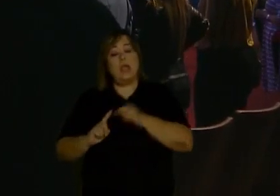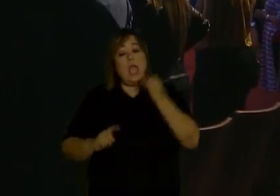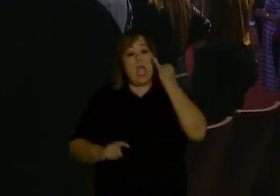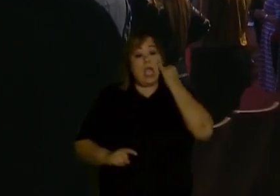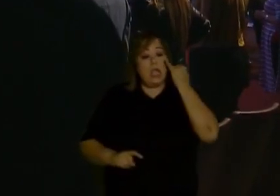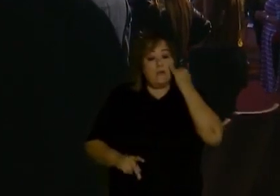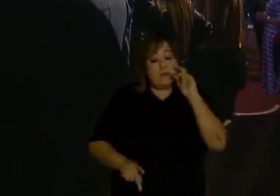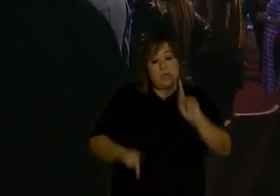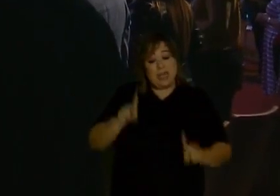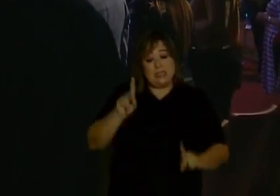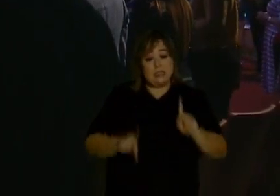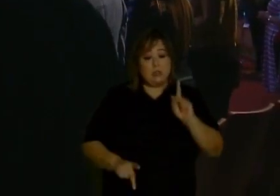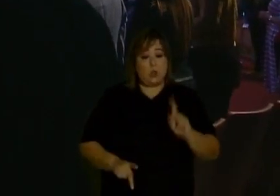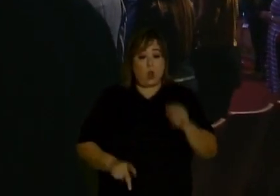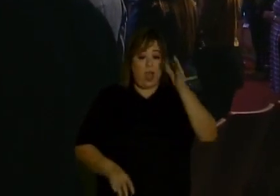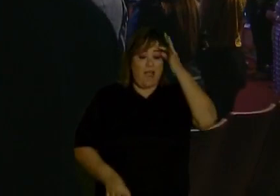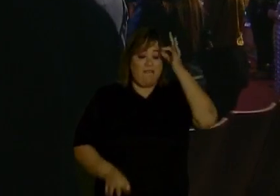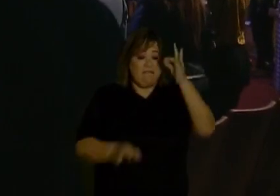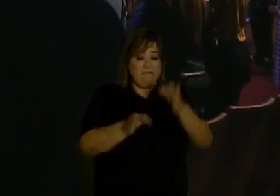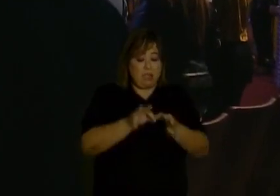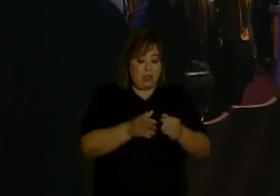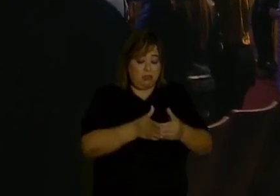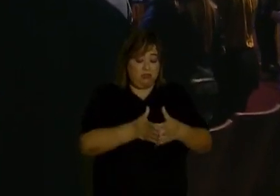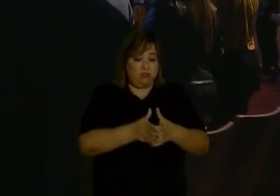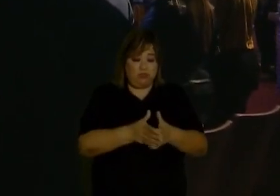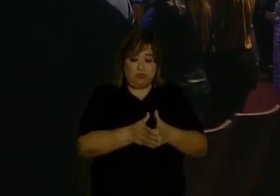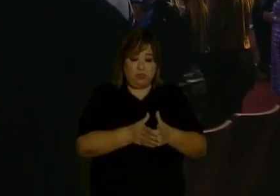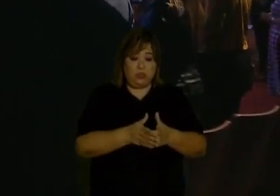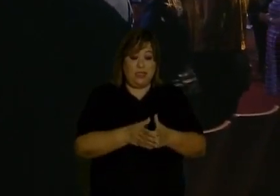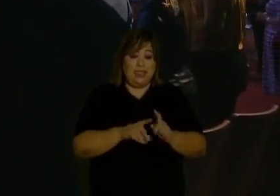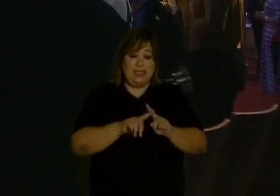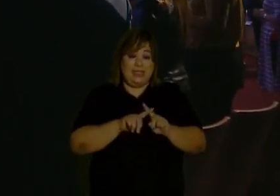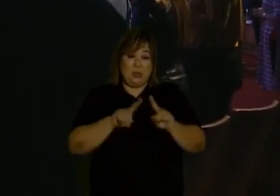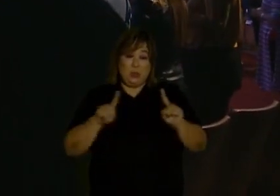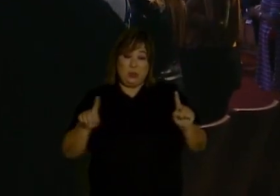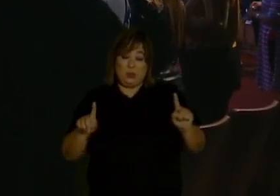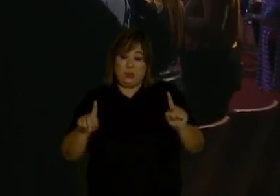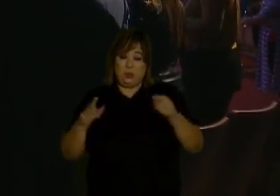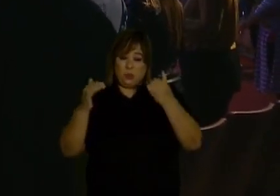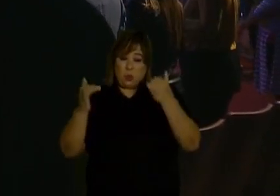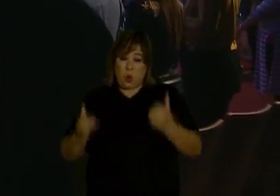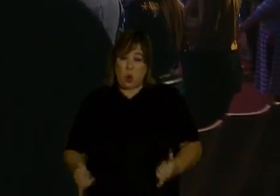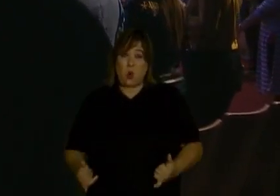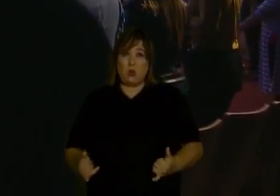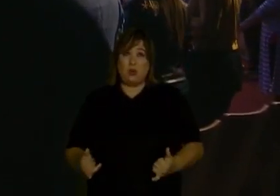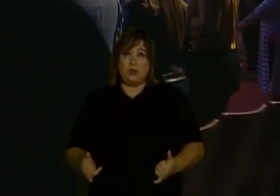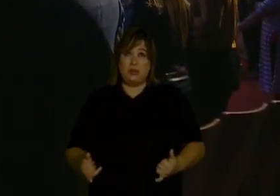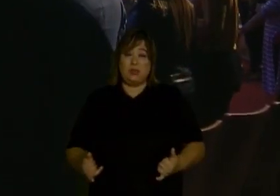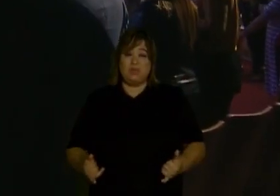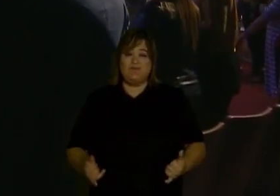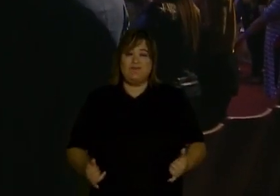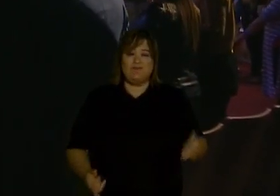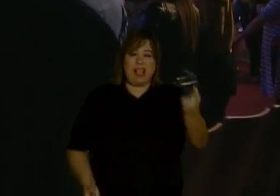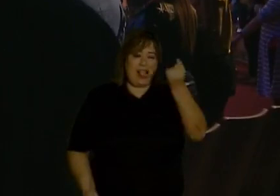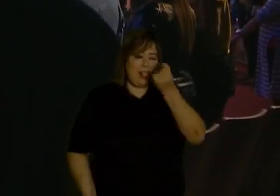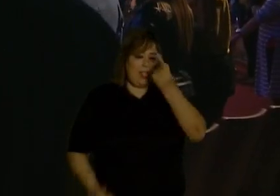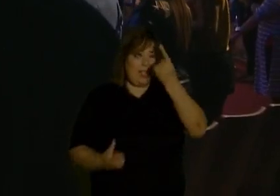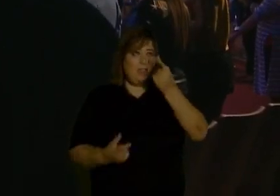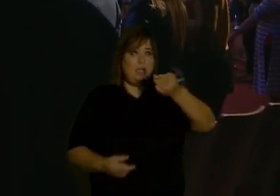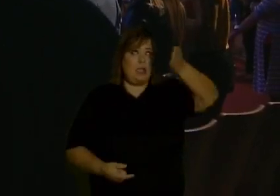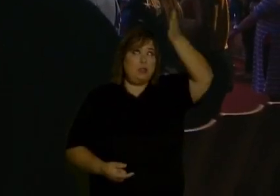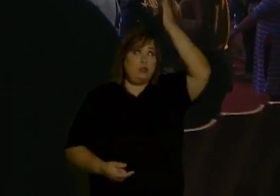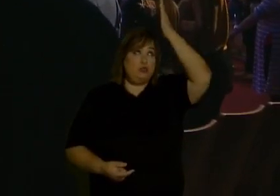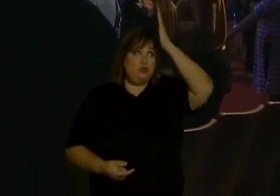crisis de fe, que hoy puede entender que aún habiendo nosotros fallado, tú permaneces fiel. Y que